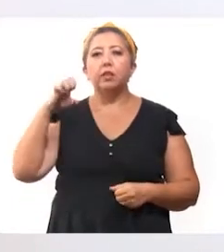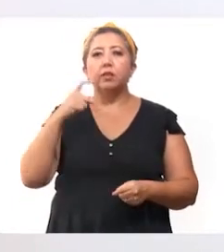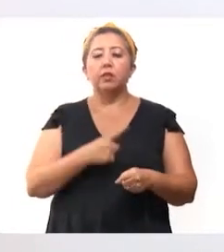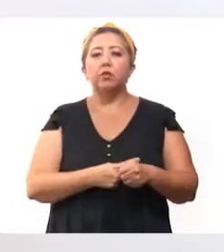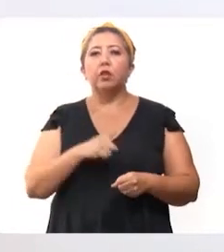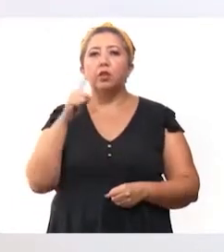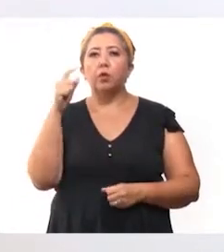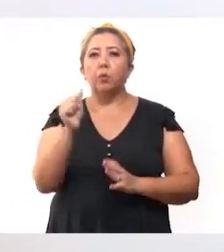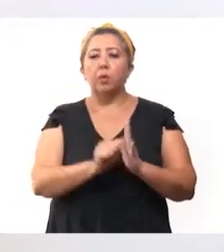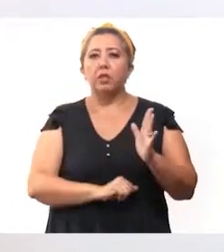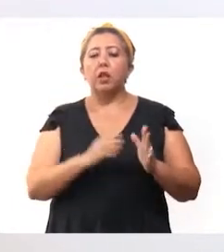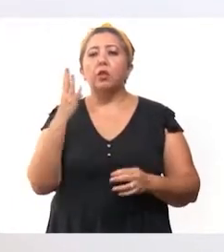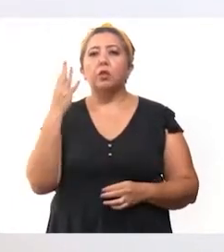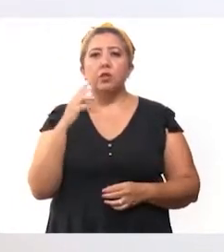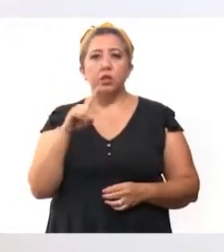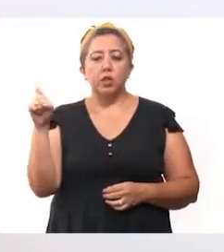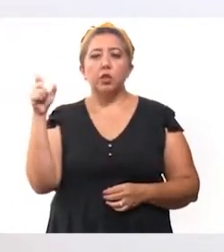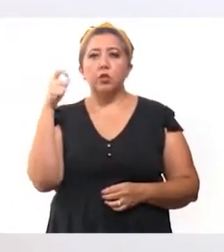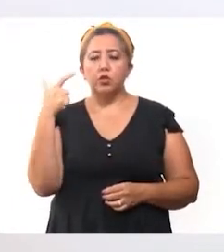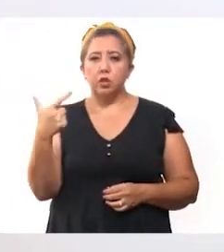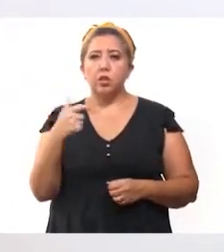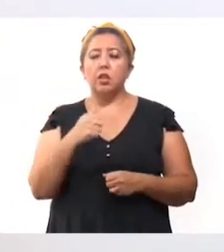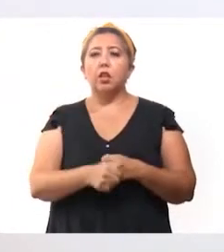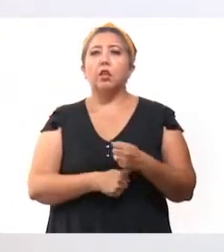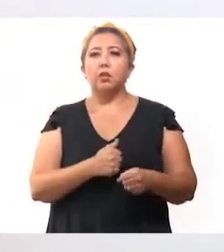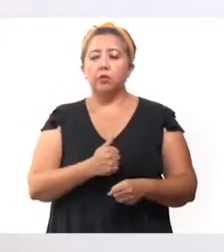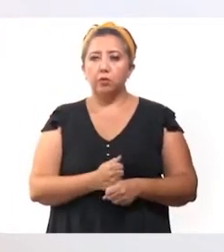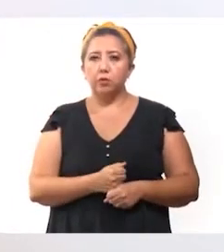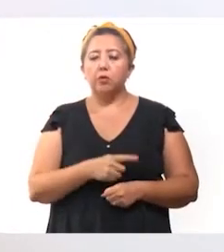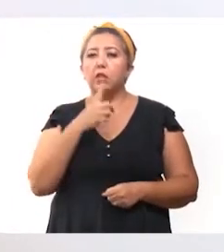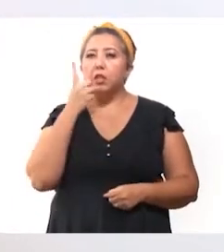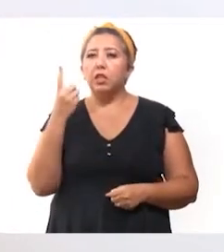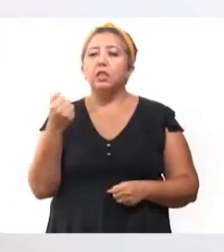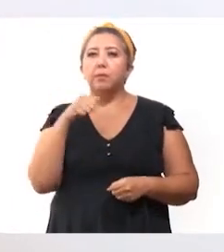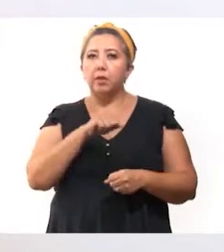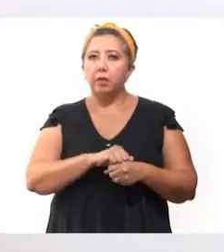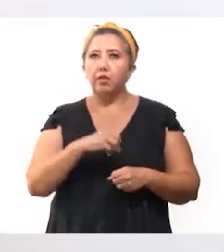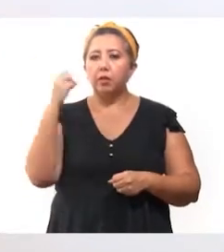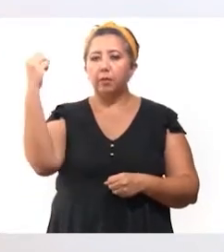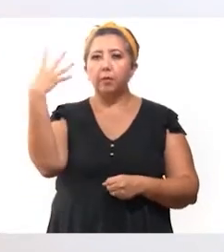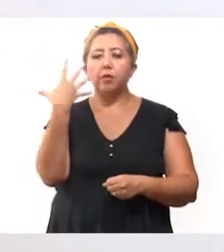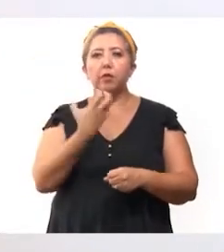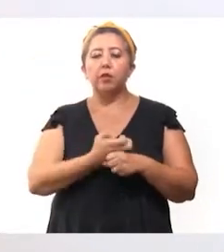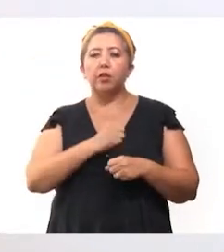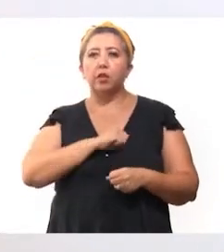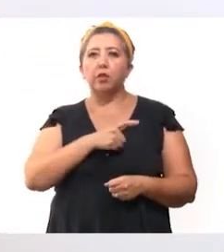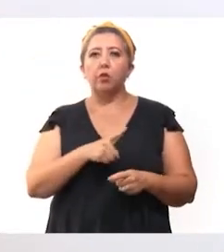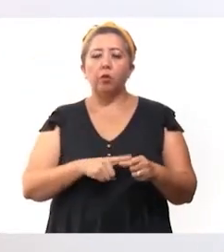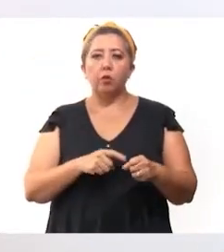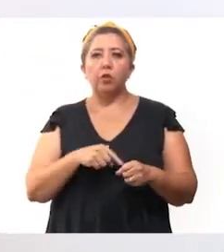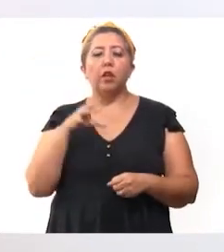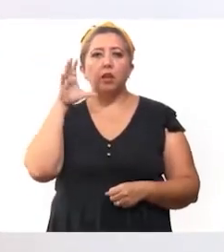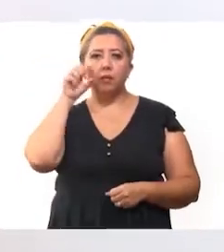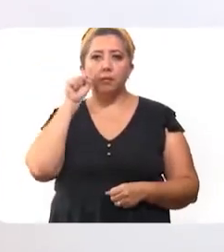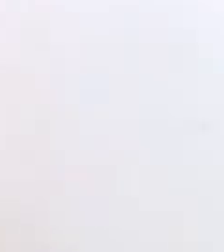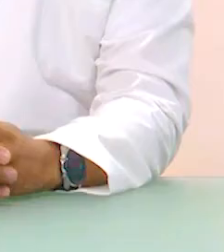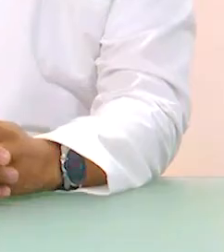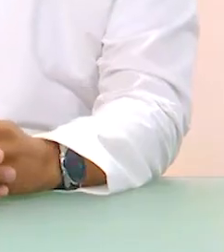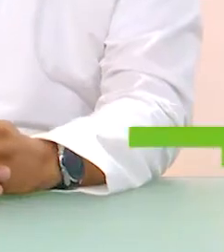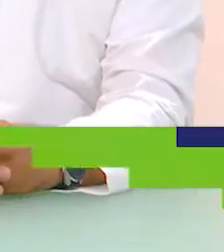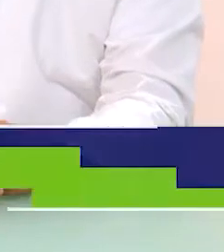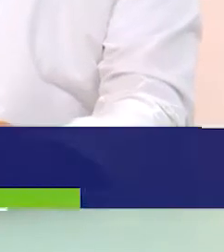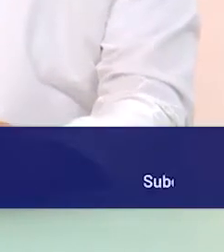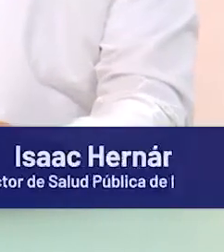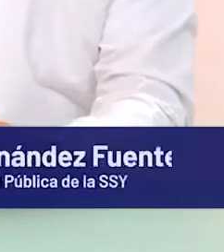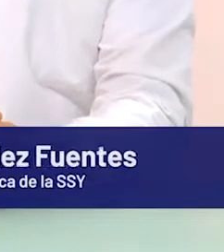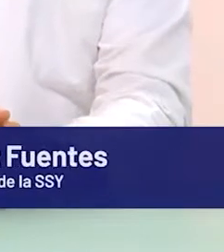de edad de los casos es de 1 mes a 107 años. Los indicadores semanales del Semáforo Estatal de Salud marcan color naranja. Hasta